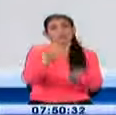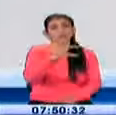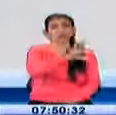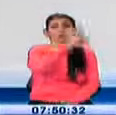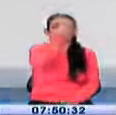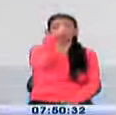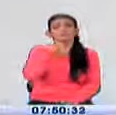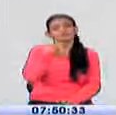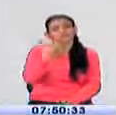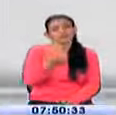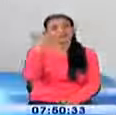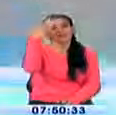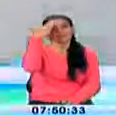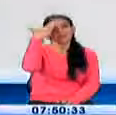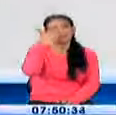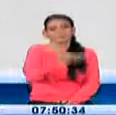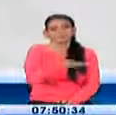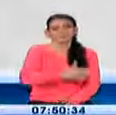de veras saber de ti.